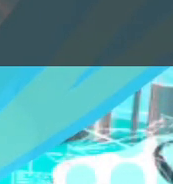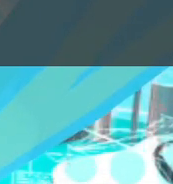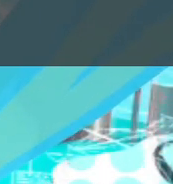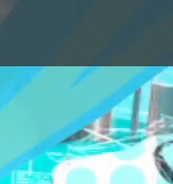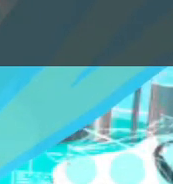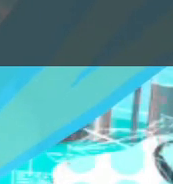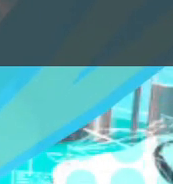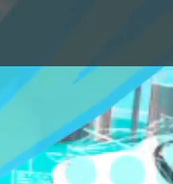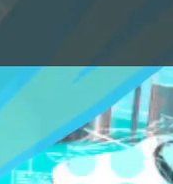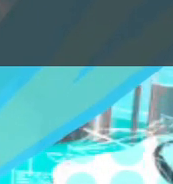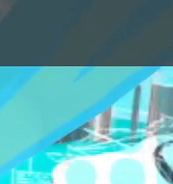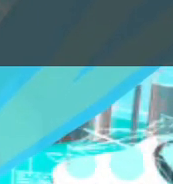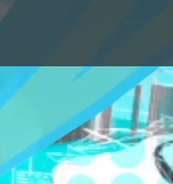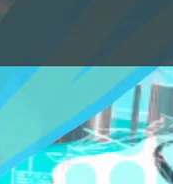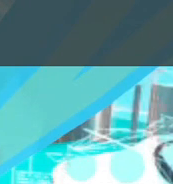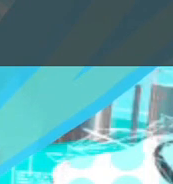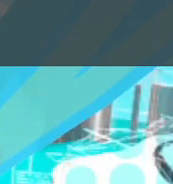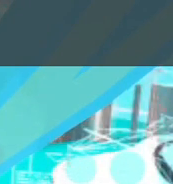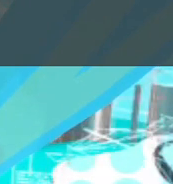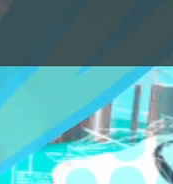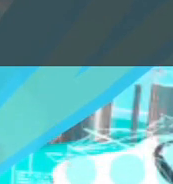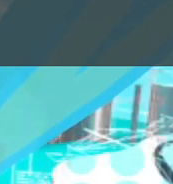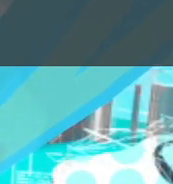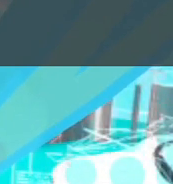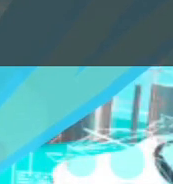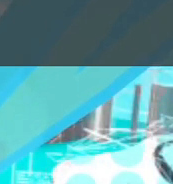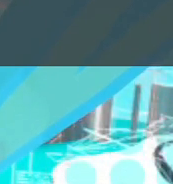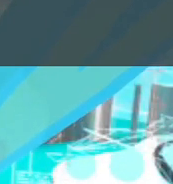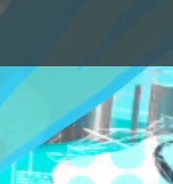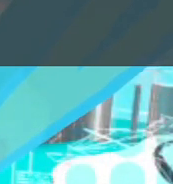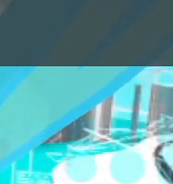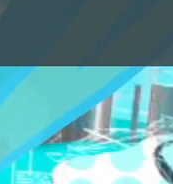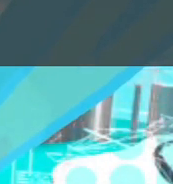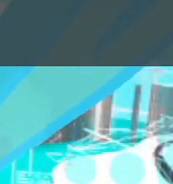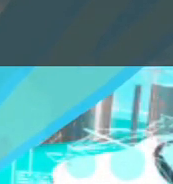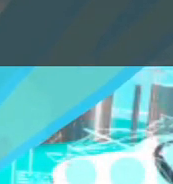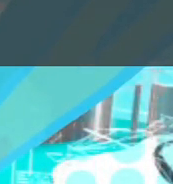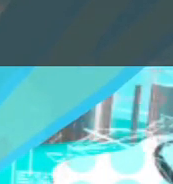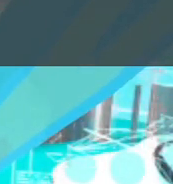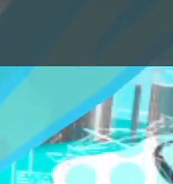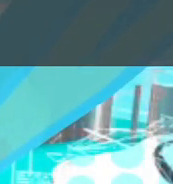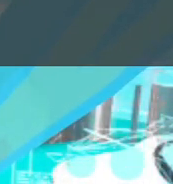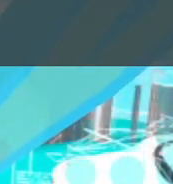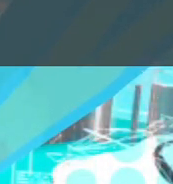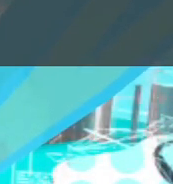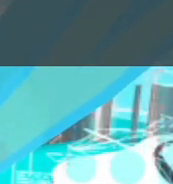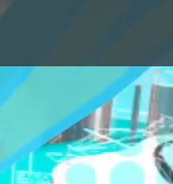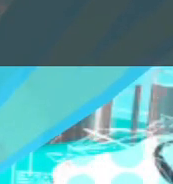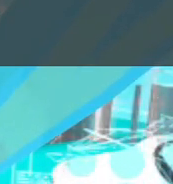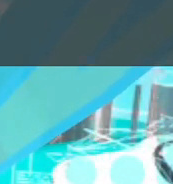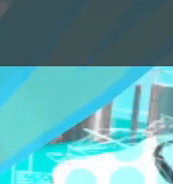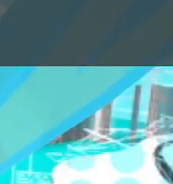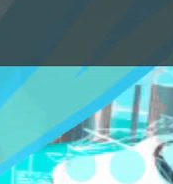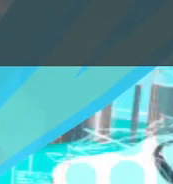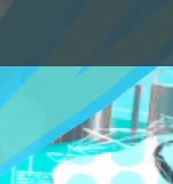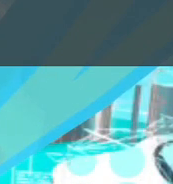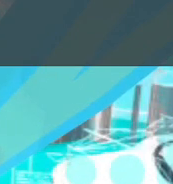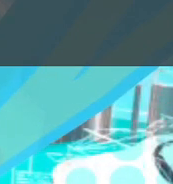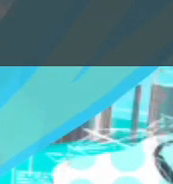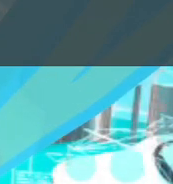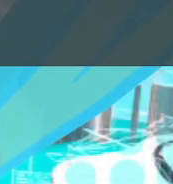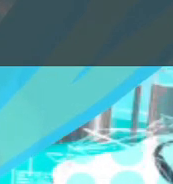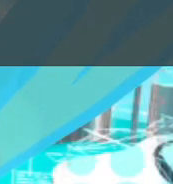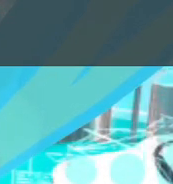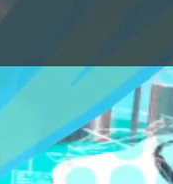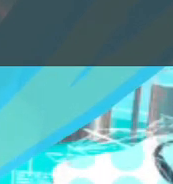Rodolfo Méndez, son parte del mismo grupo político. Entonces esto podría tender puentes para un diálogo diferente, ya que